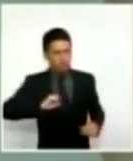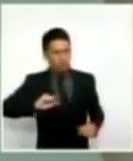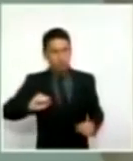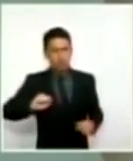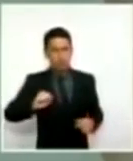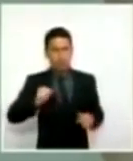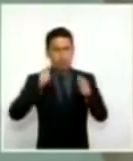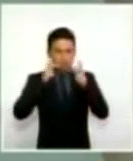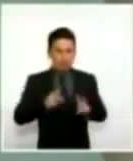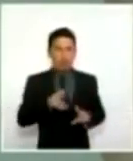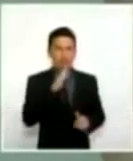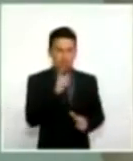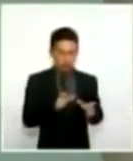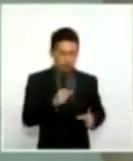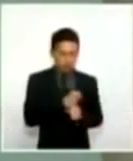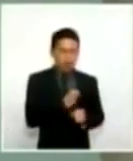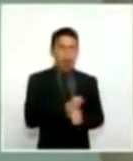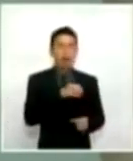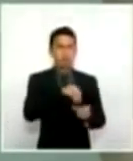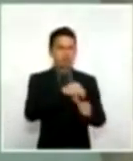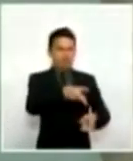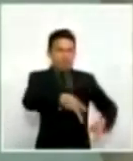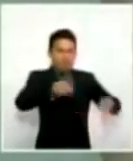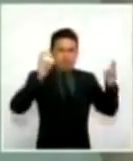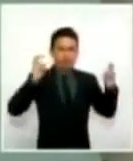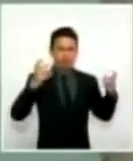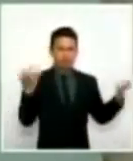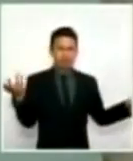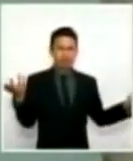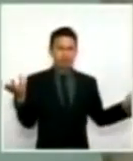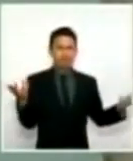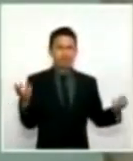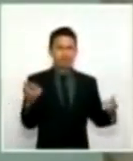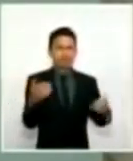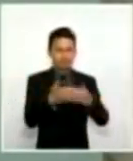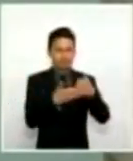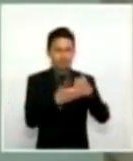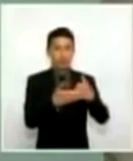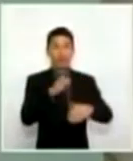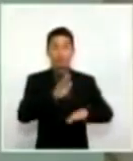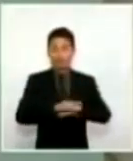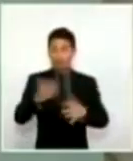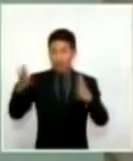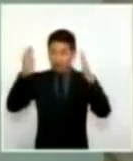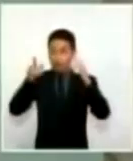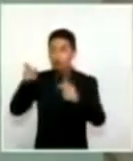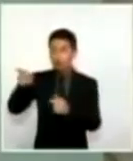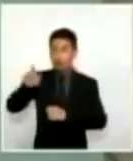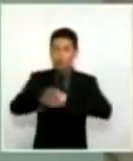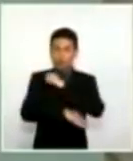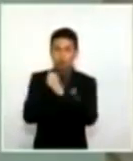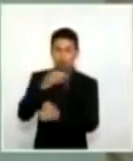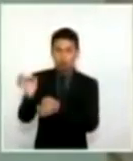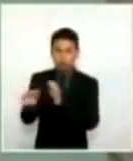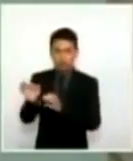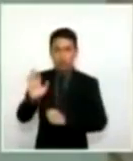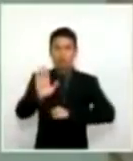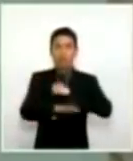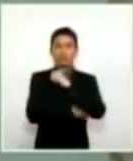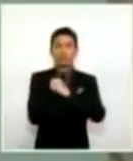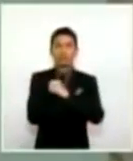trabajadores en este territorio del país. Pues bien, presidente, para que celebre usted, ministro de Justicia y ministro de